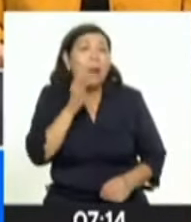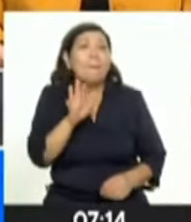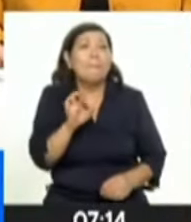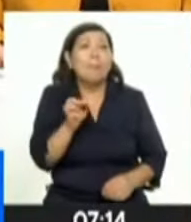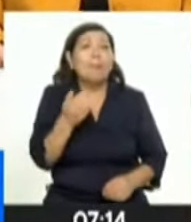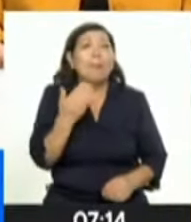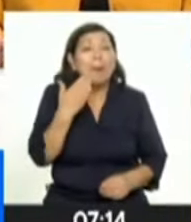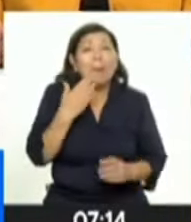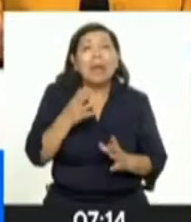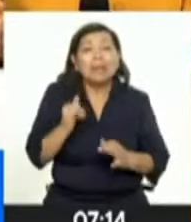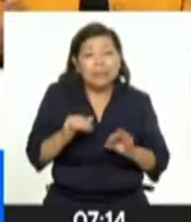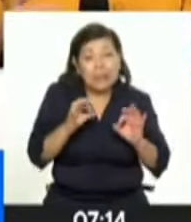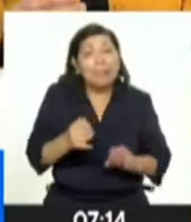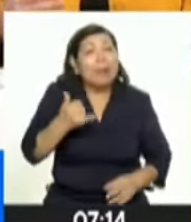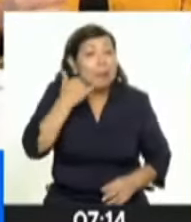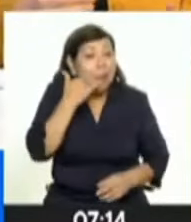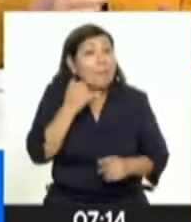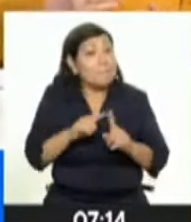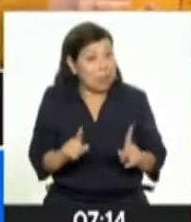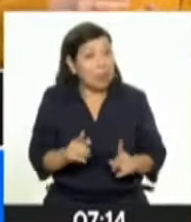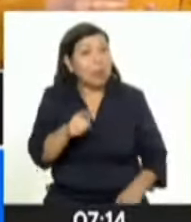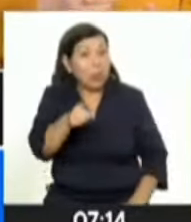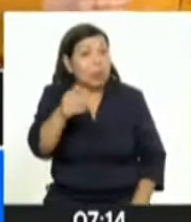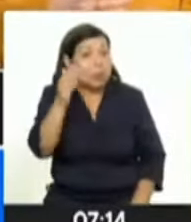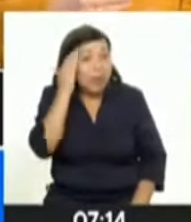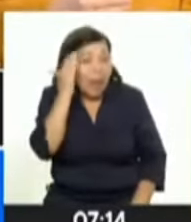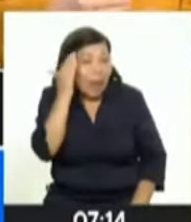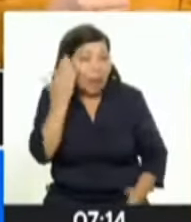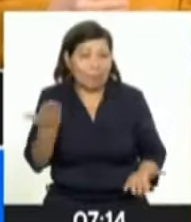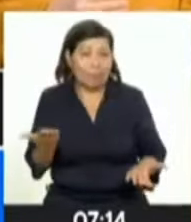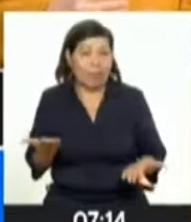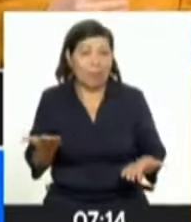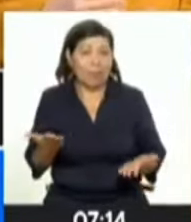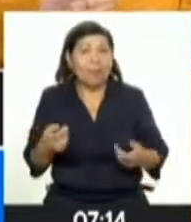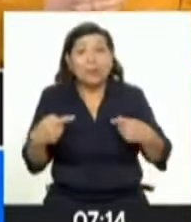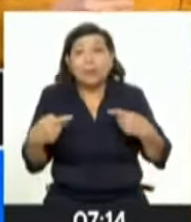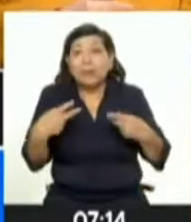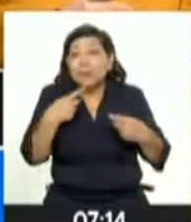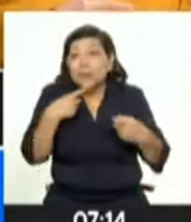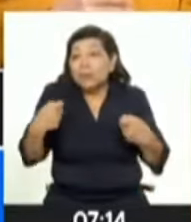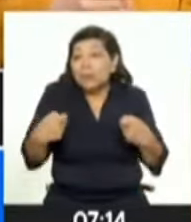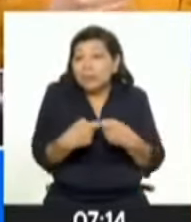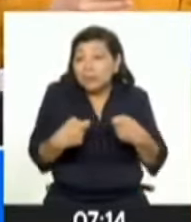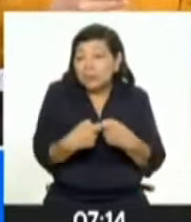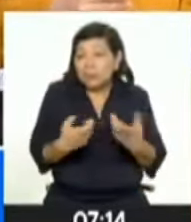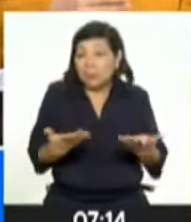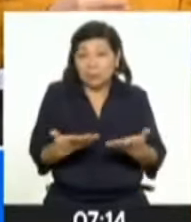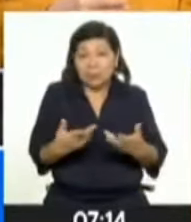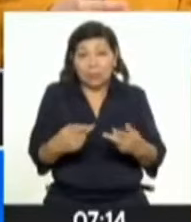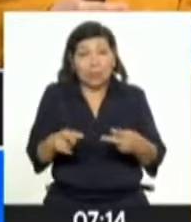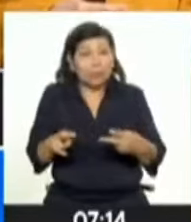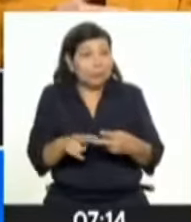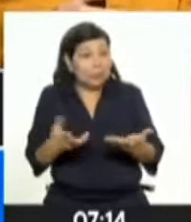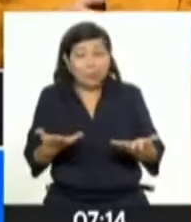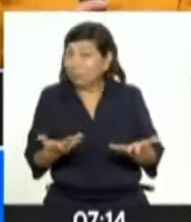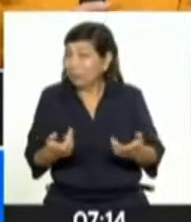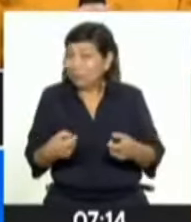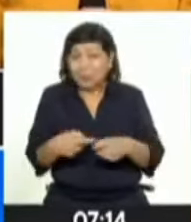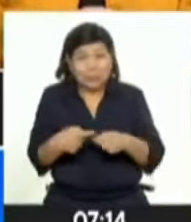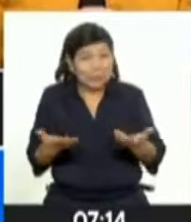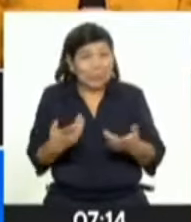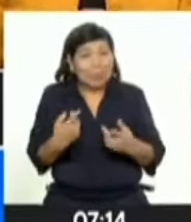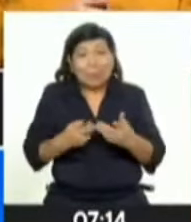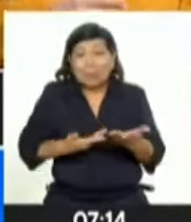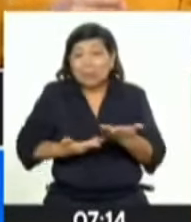padres que trabajan, pero también hay que ser conscientes de que entran a redes sociales y que esas redes sociales normalmente no tienen un